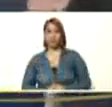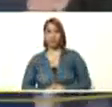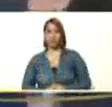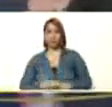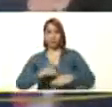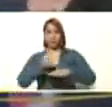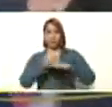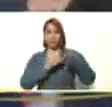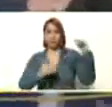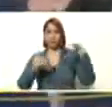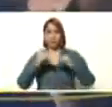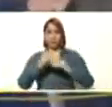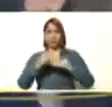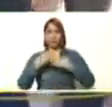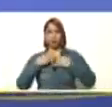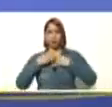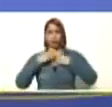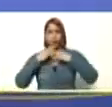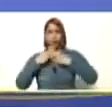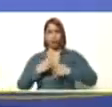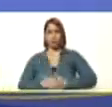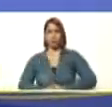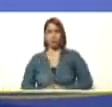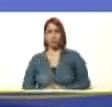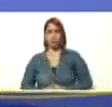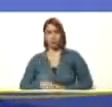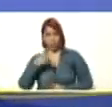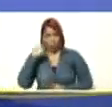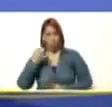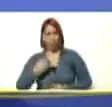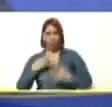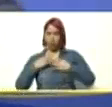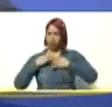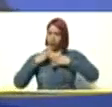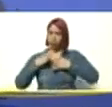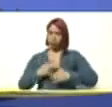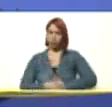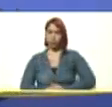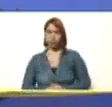Almirante elegante, el hombre elegante, ¿vale?